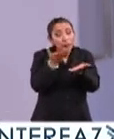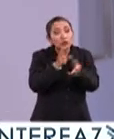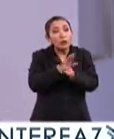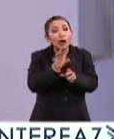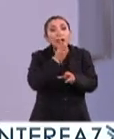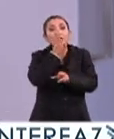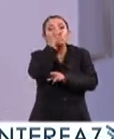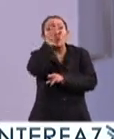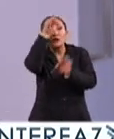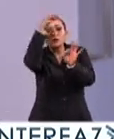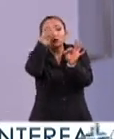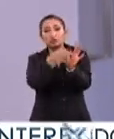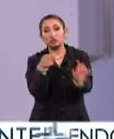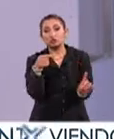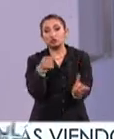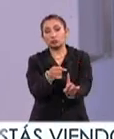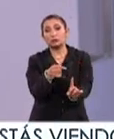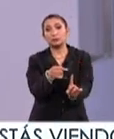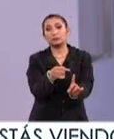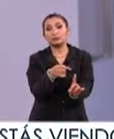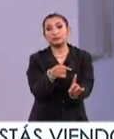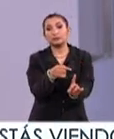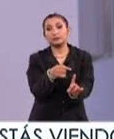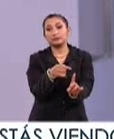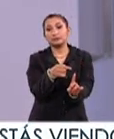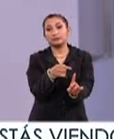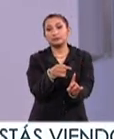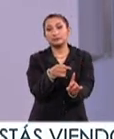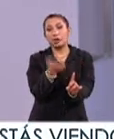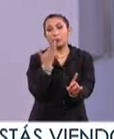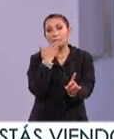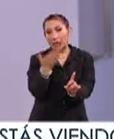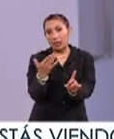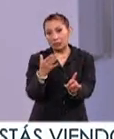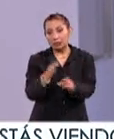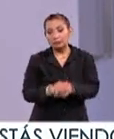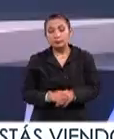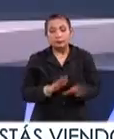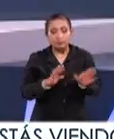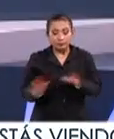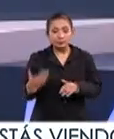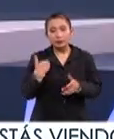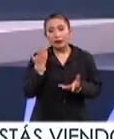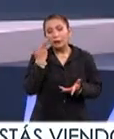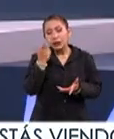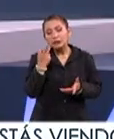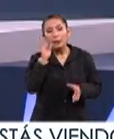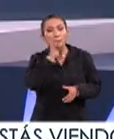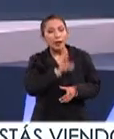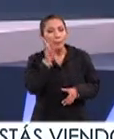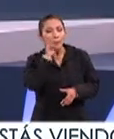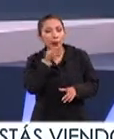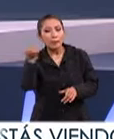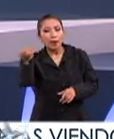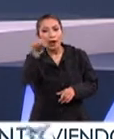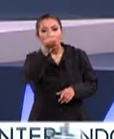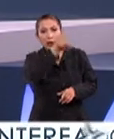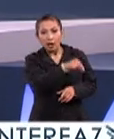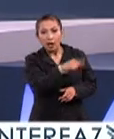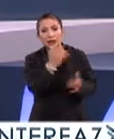arrojar es un resultado de alguna manera poco más amigable. Y bueno, vamos a realizar pruebas a